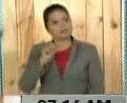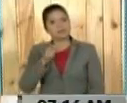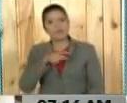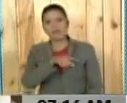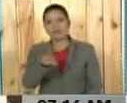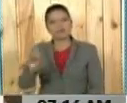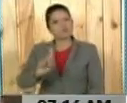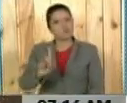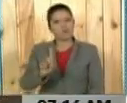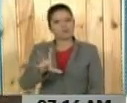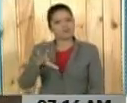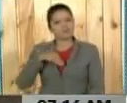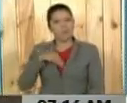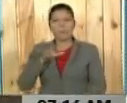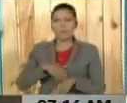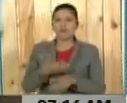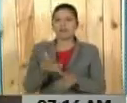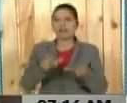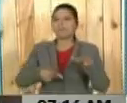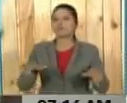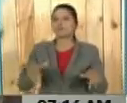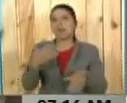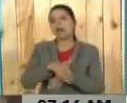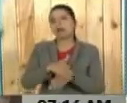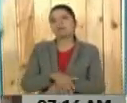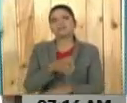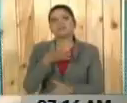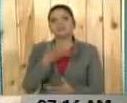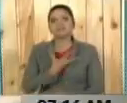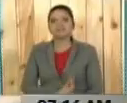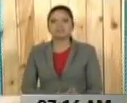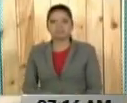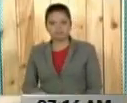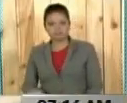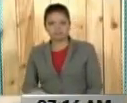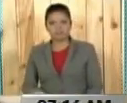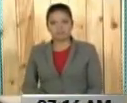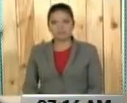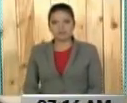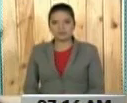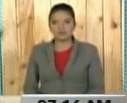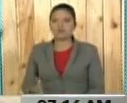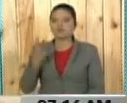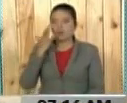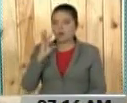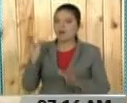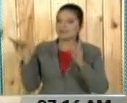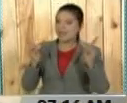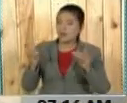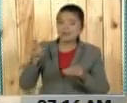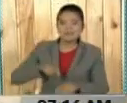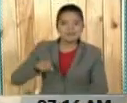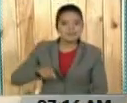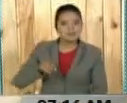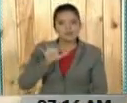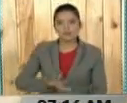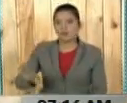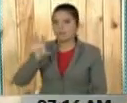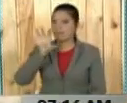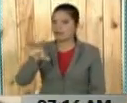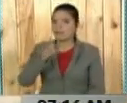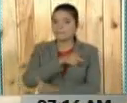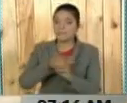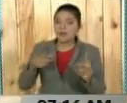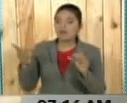mesa de diálogo porque se les enfría la gente en la calle. Bueno, yo creo que la mesa de diálogo, primero, es necesarísima en el país. La mesa